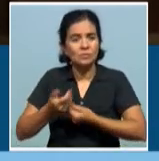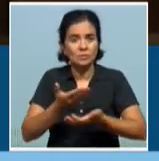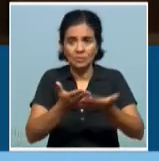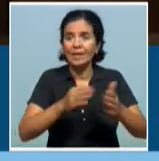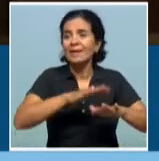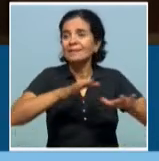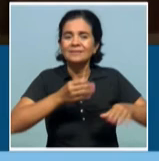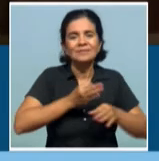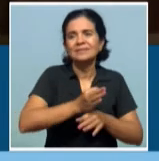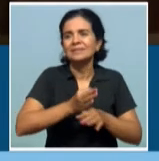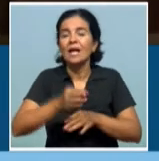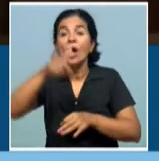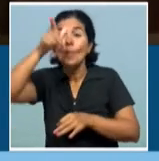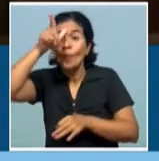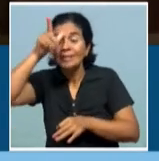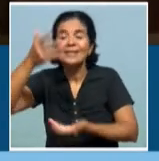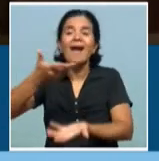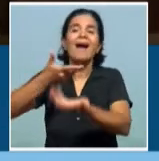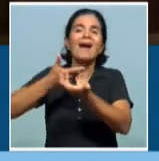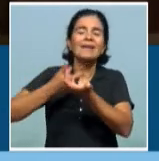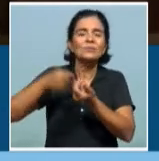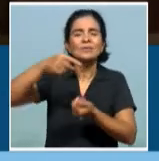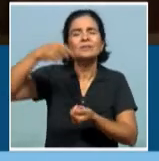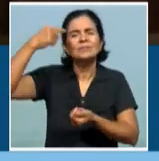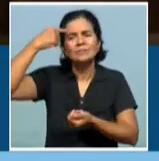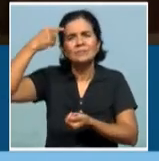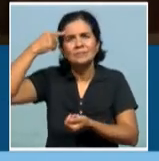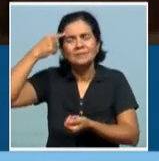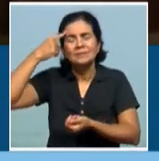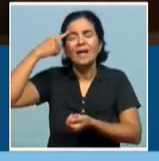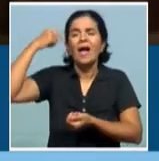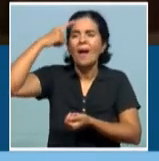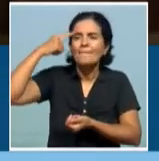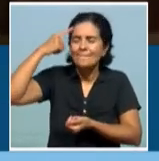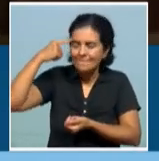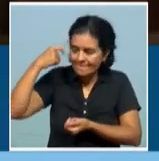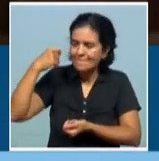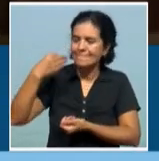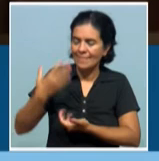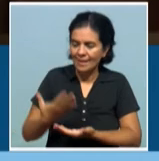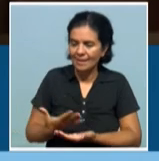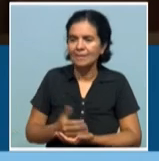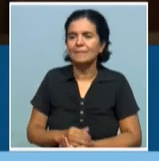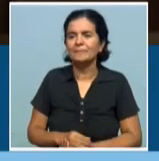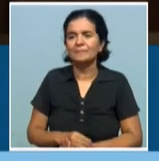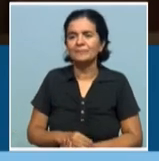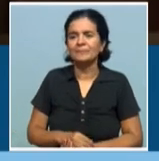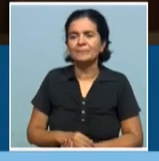nos ayuden la policía, que se reeduque, entiendan que este flagelo